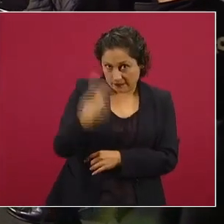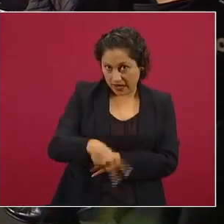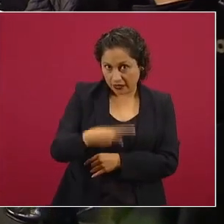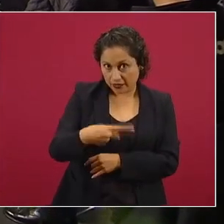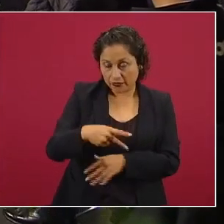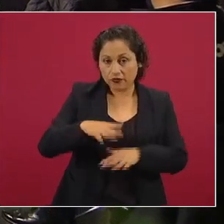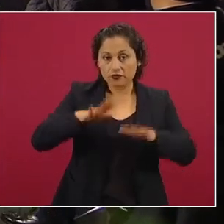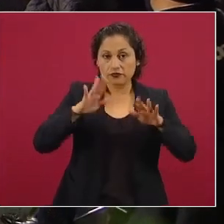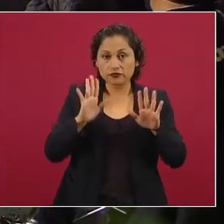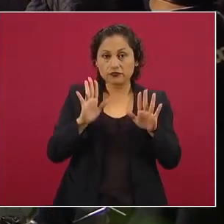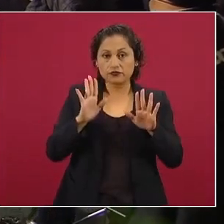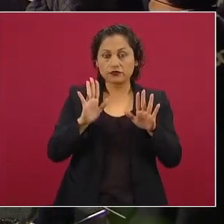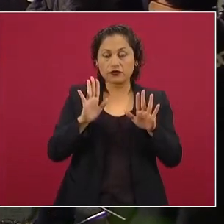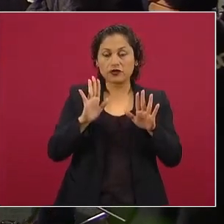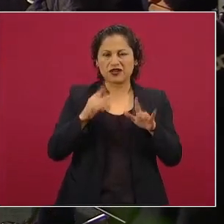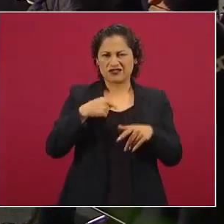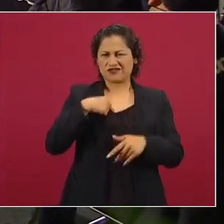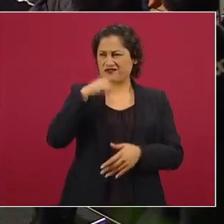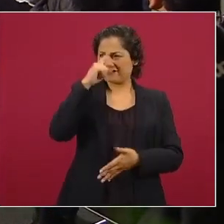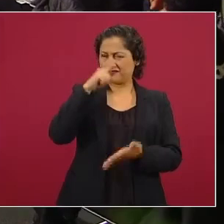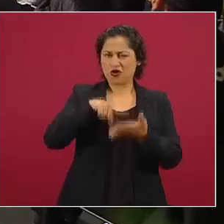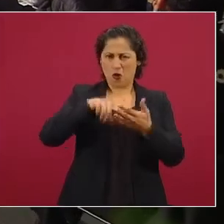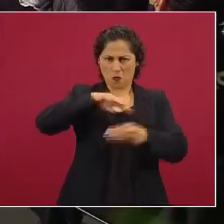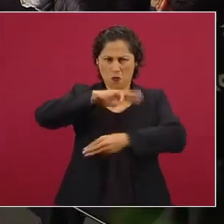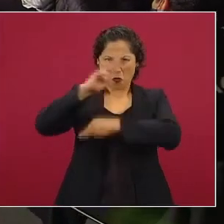creo que sea así mundialmente.